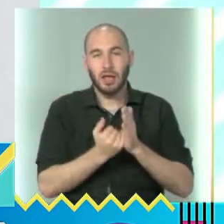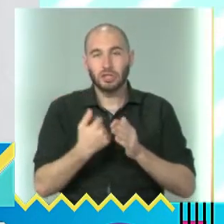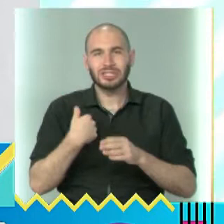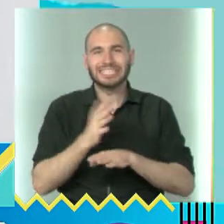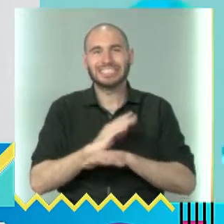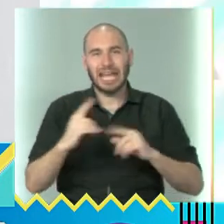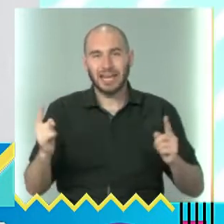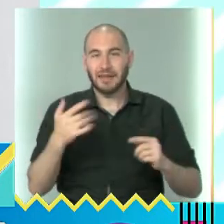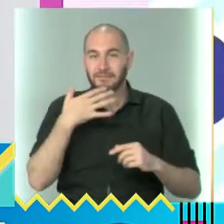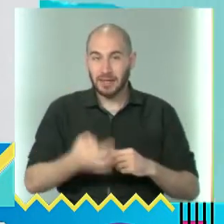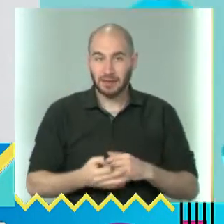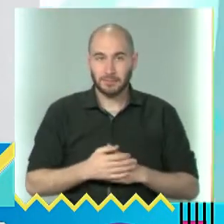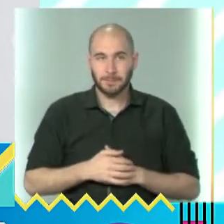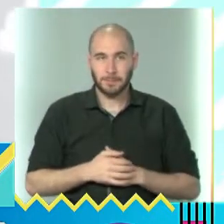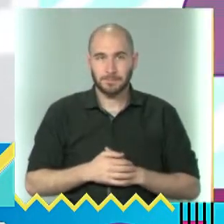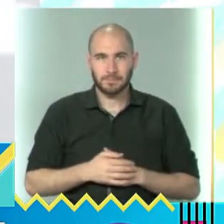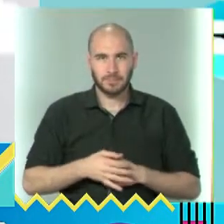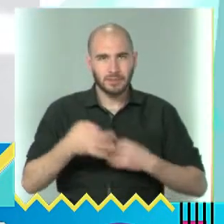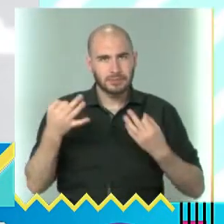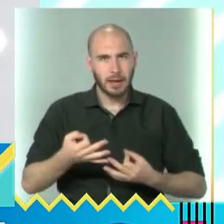viendo y está bueno,